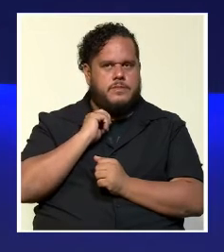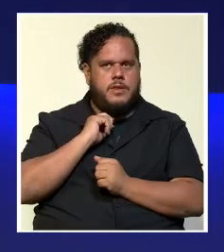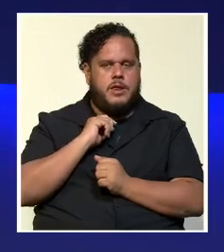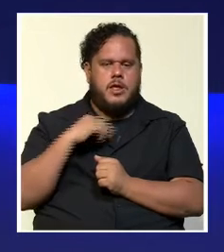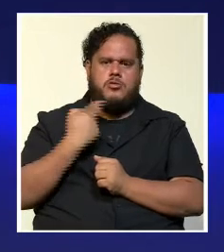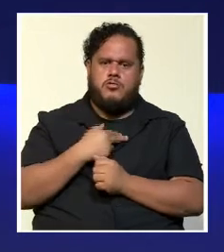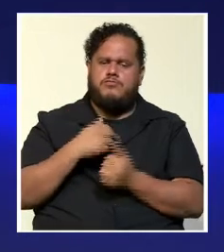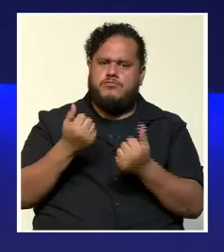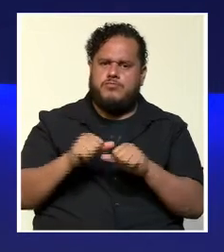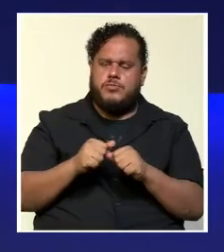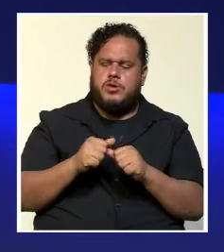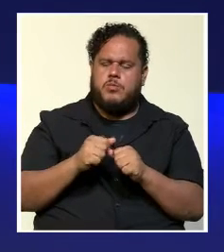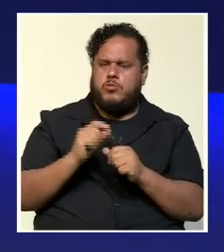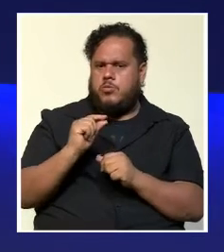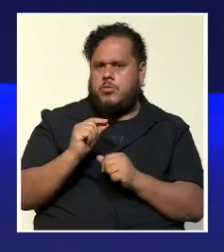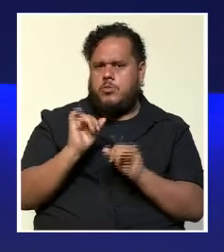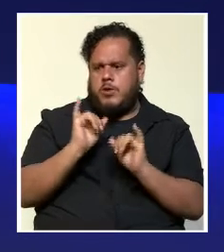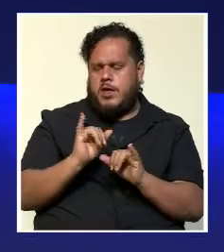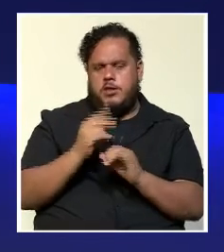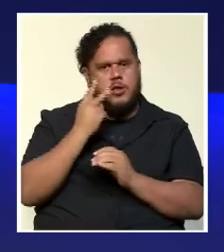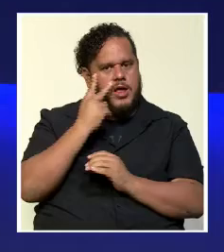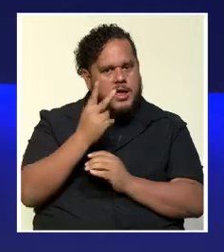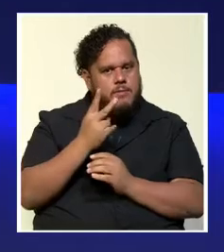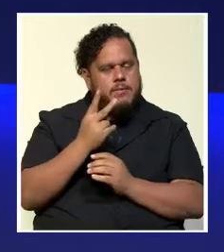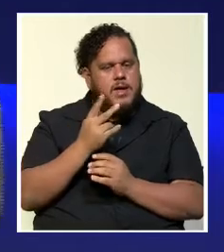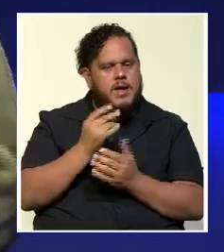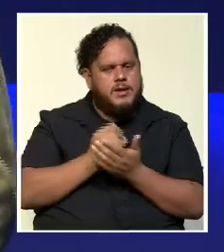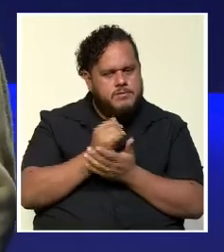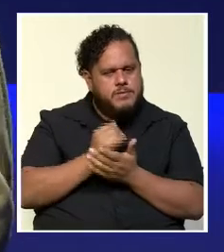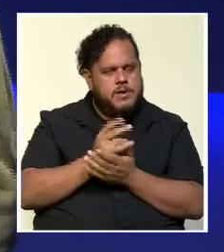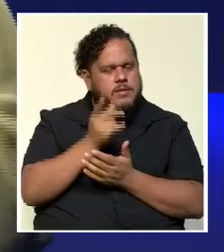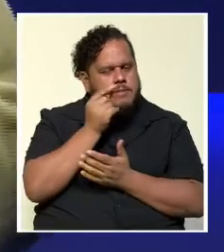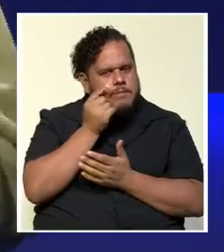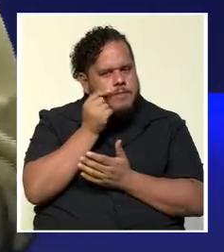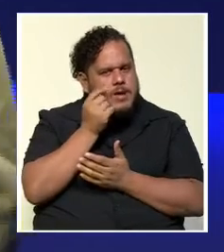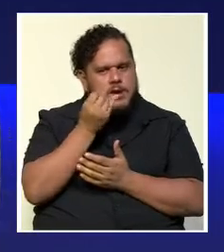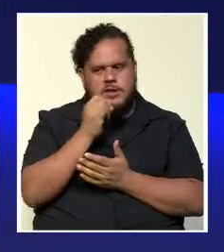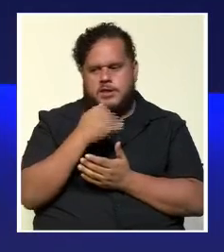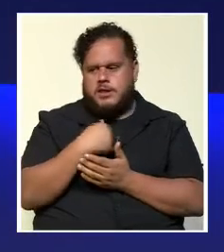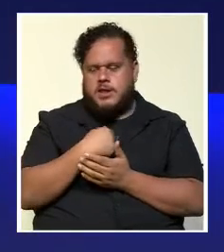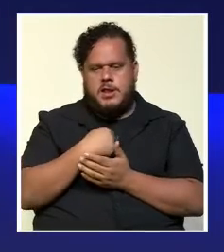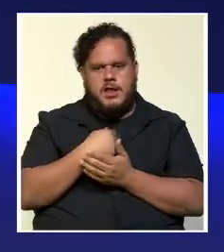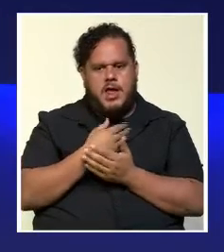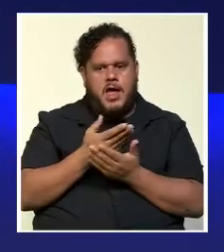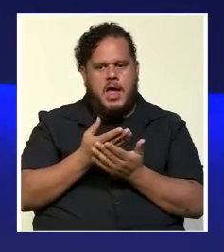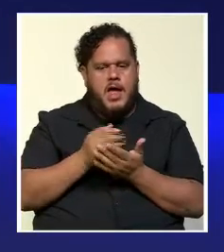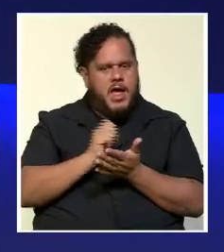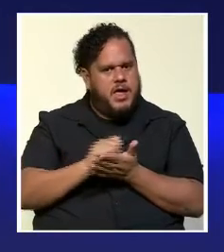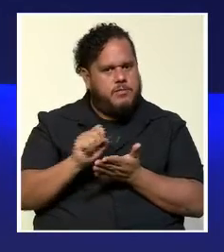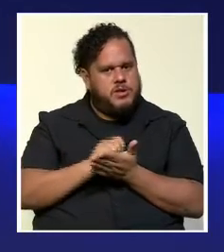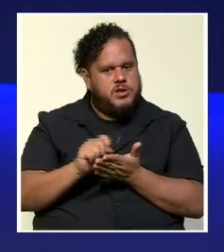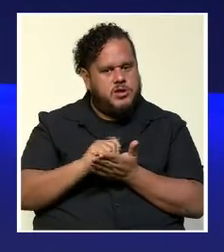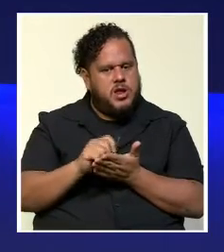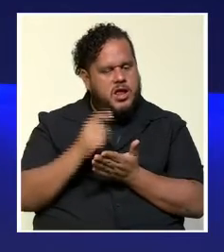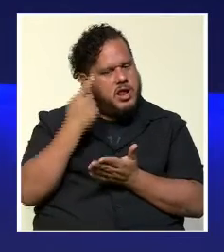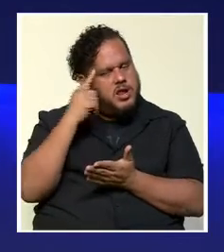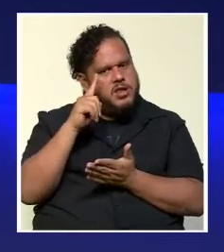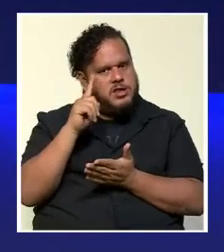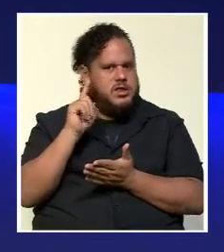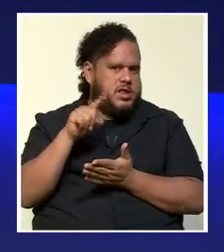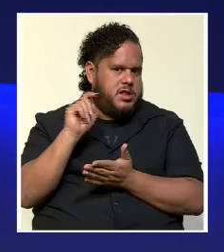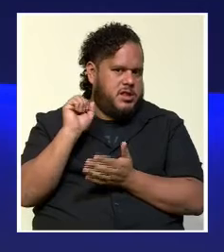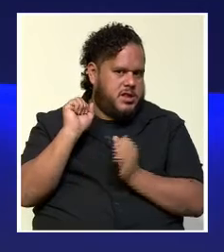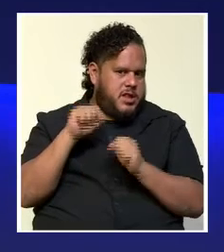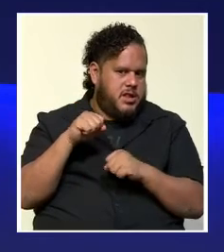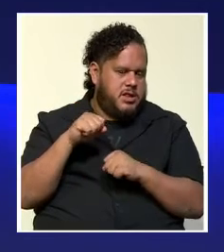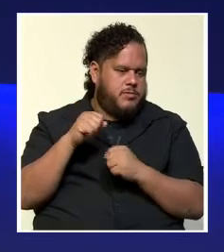convenimos un poco en eso, en ver, sondear y ver si tenían material y si podía caber la posibilidad de hacerlo, y nos pusimos